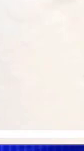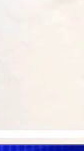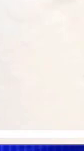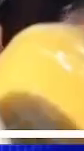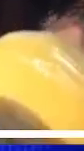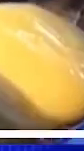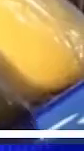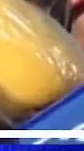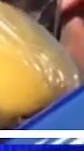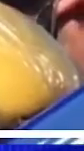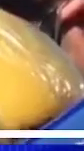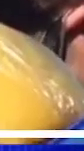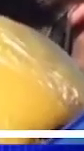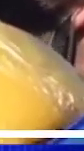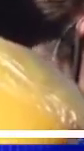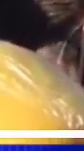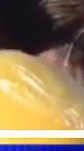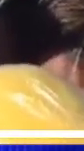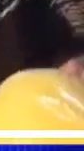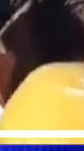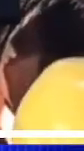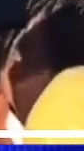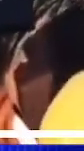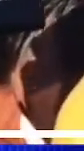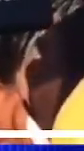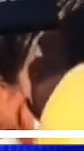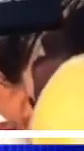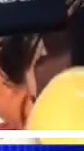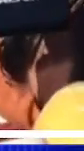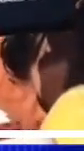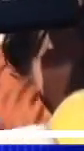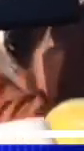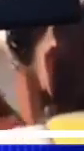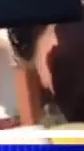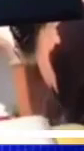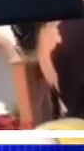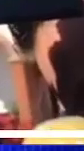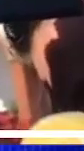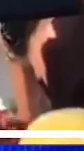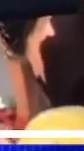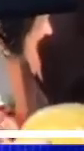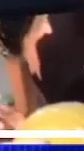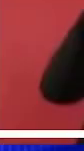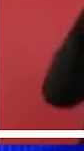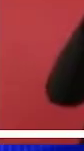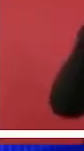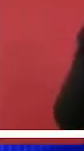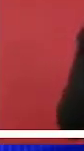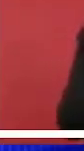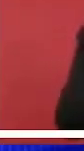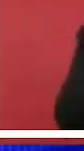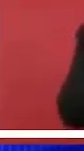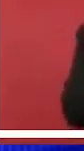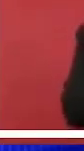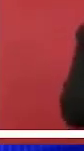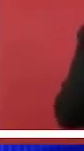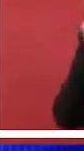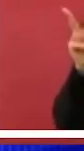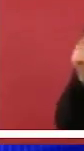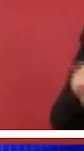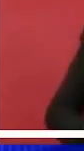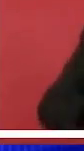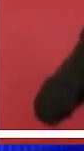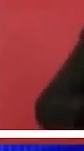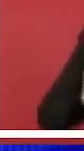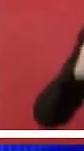sin embargo a pesar de que se dio todo esto a finales del año pasado en el mes de septiembre pues la verdad es que ya no avanzo ahí se quedó